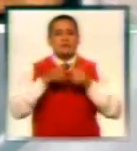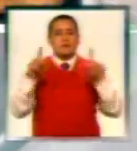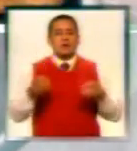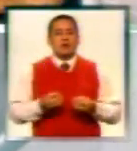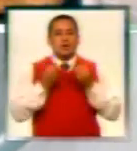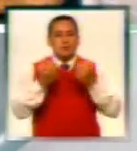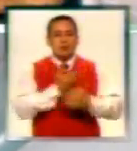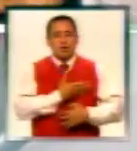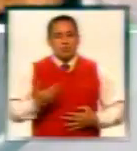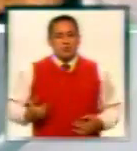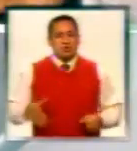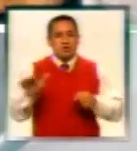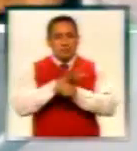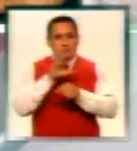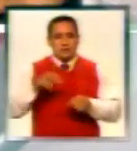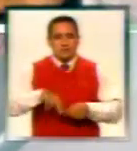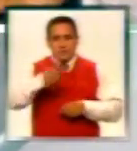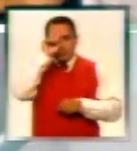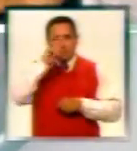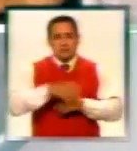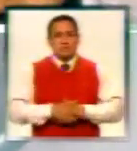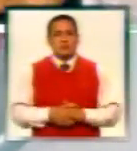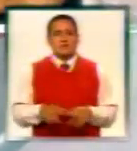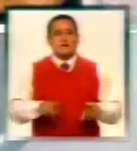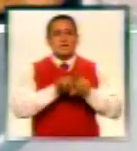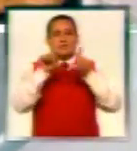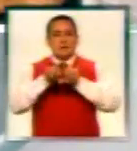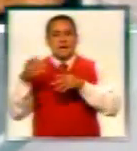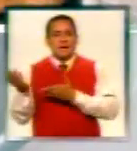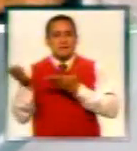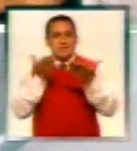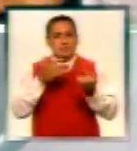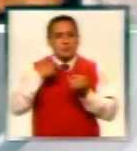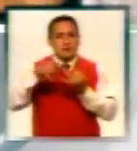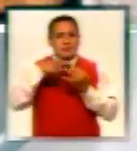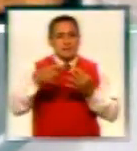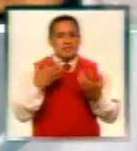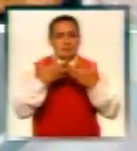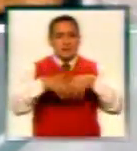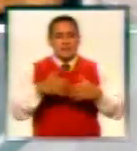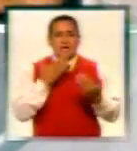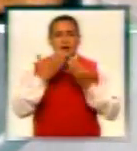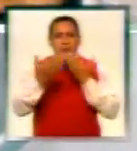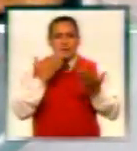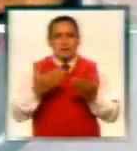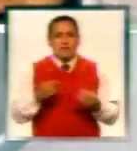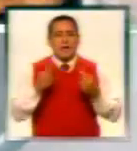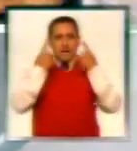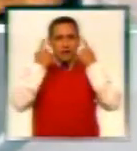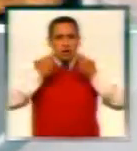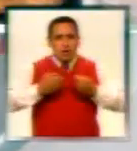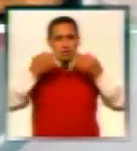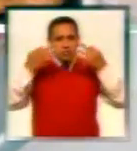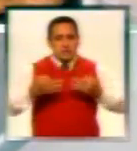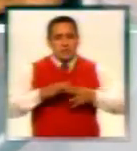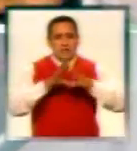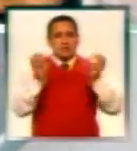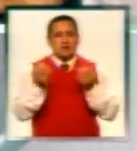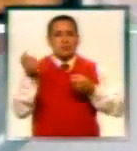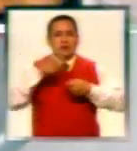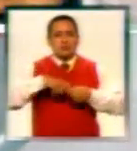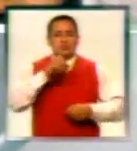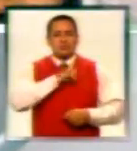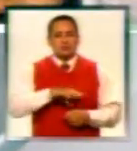Estado soberano peruano. Invitamos a las empresas al diálogo, a poner un granito de arena por la